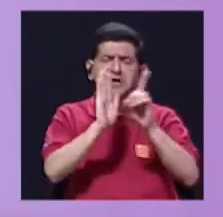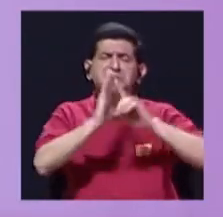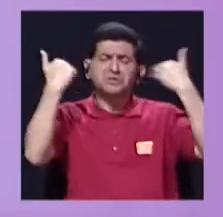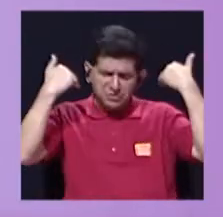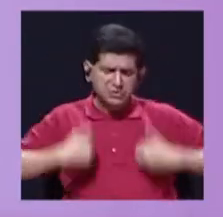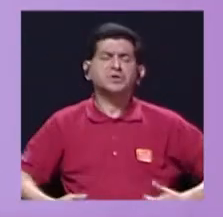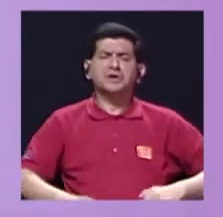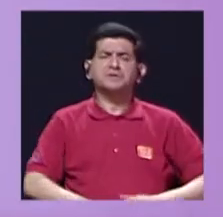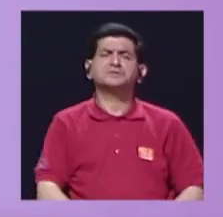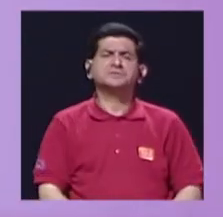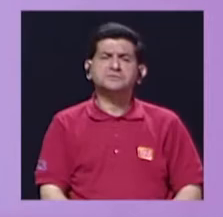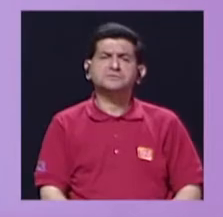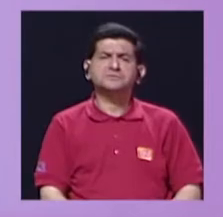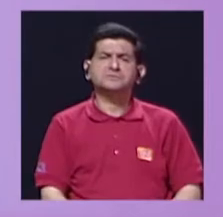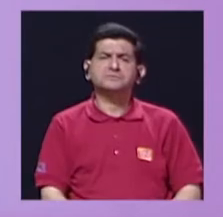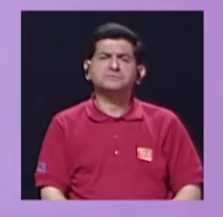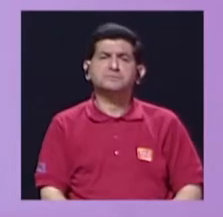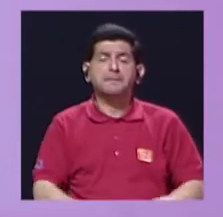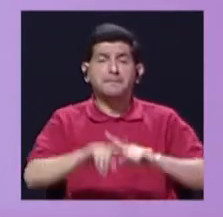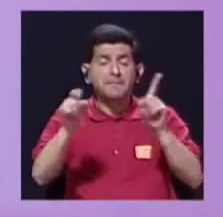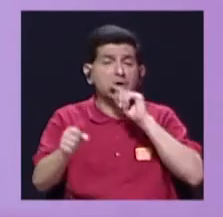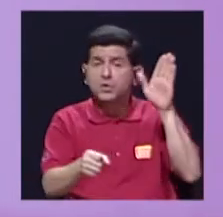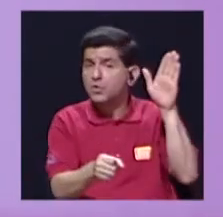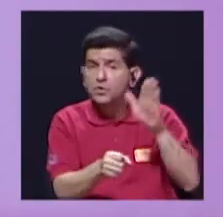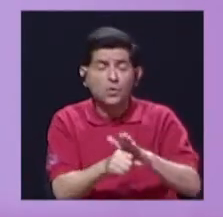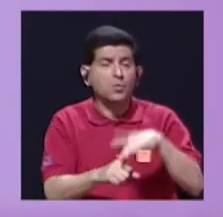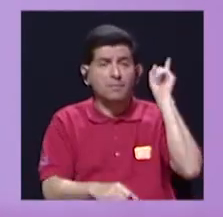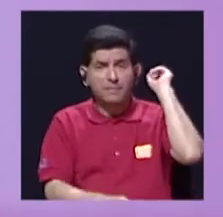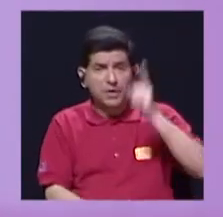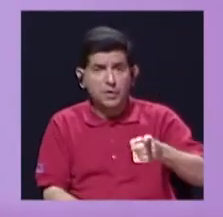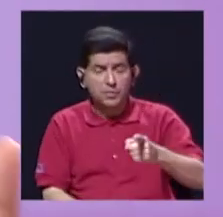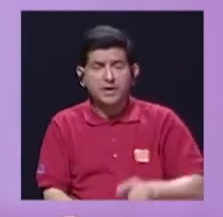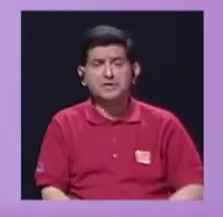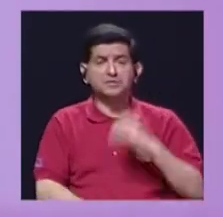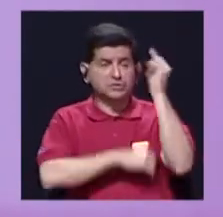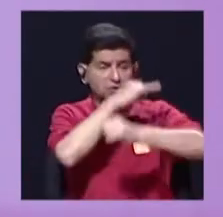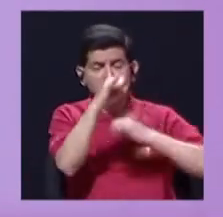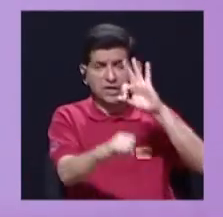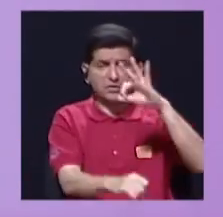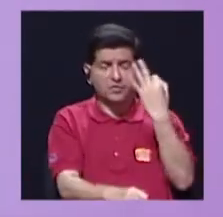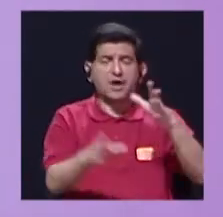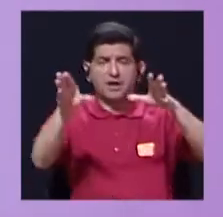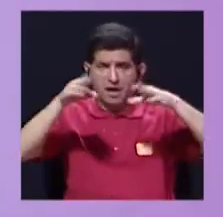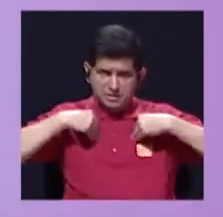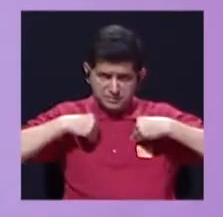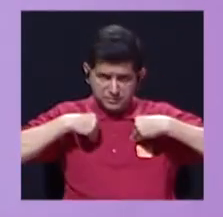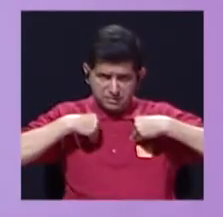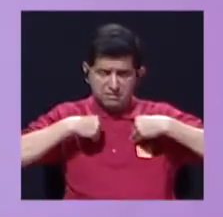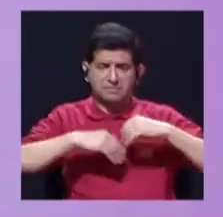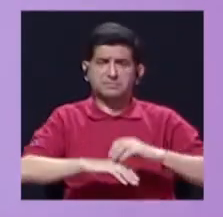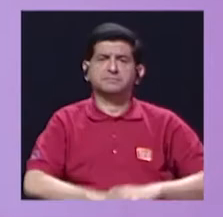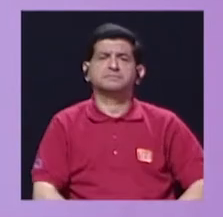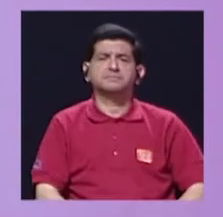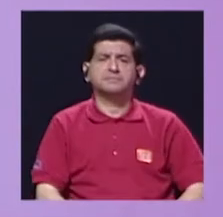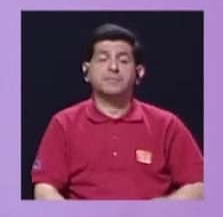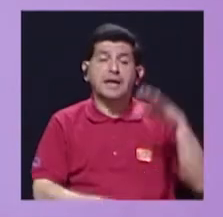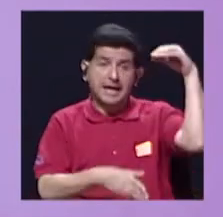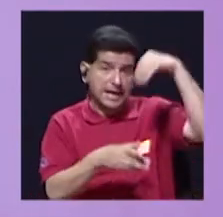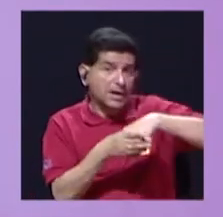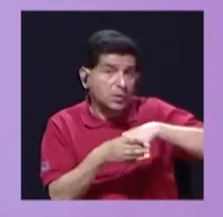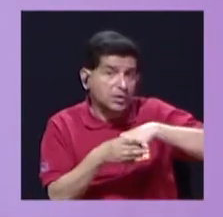humanos y no cumplimos con las obligaciones que internacionalmente hemos adquirido, entre